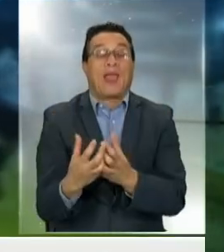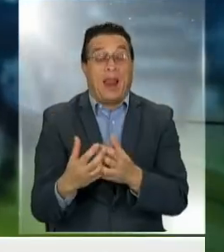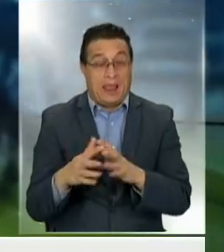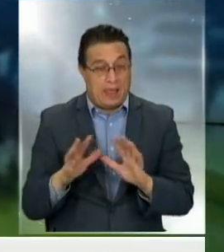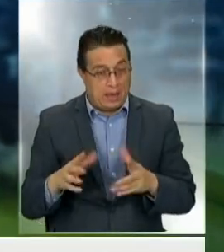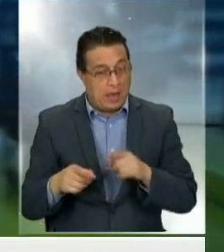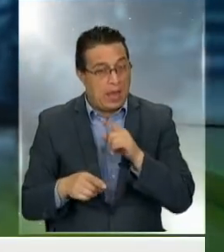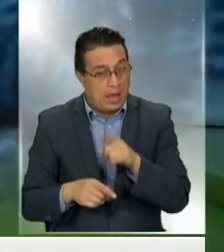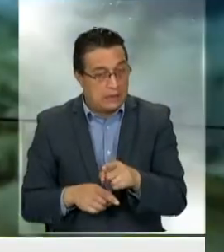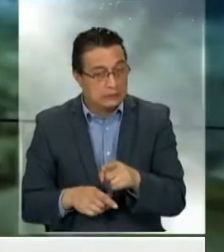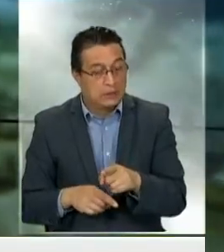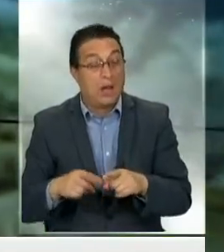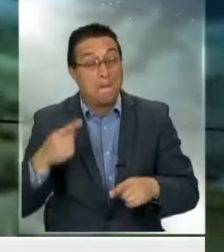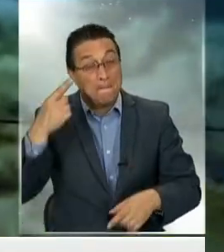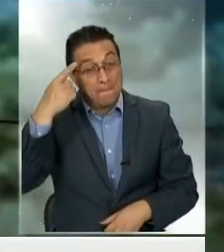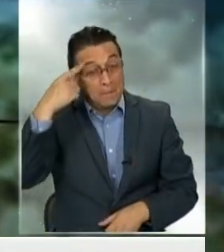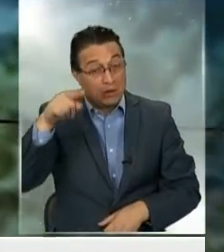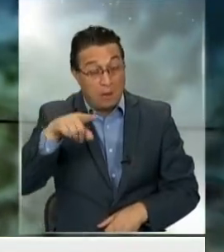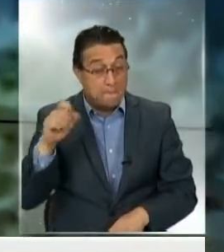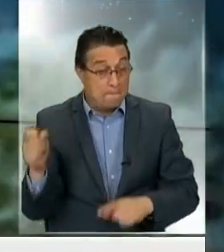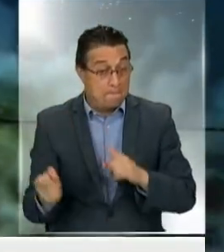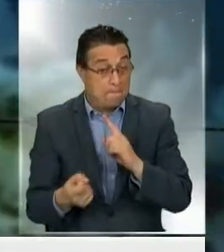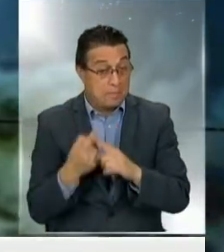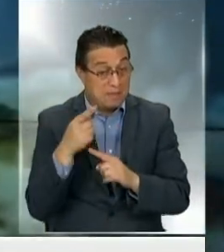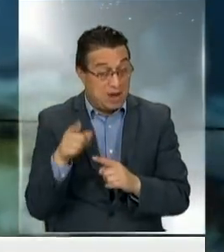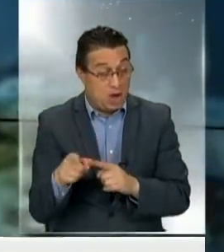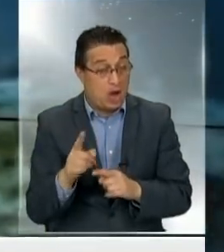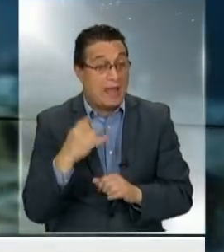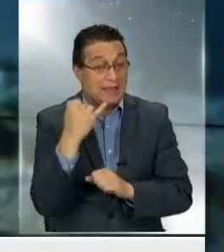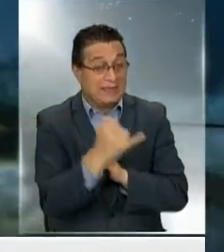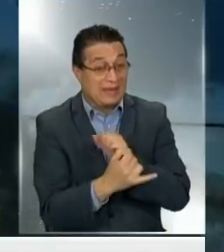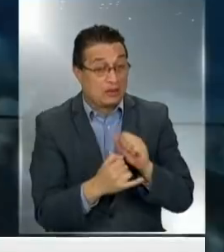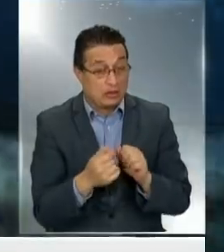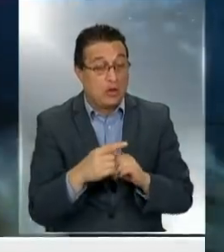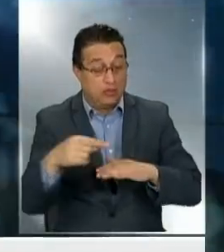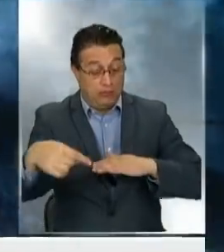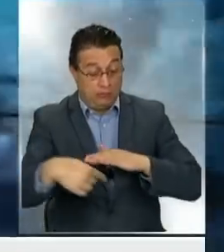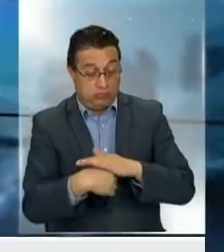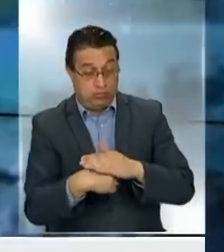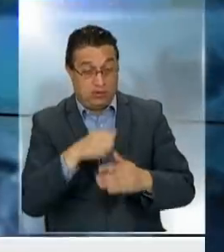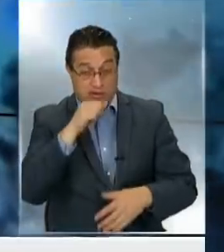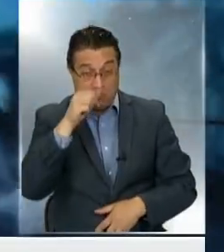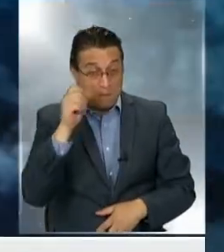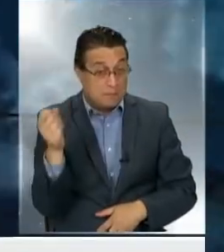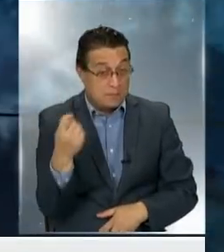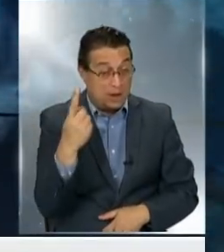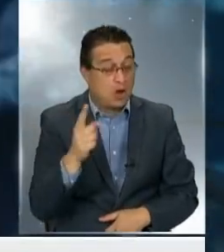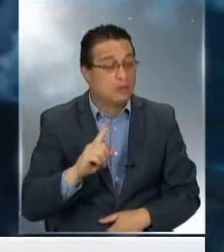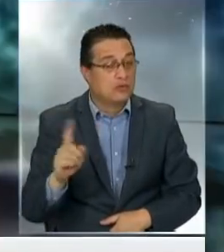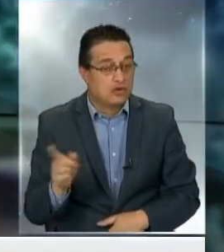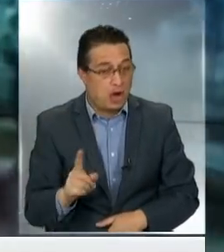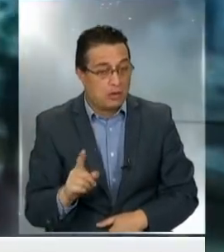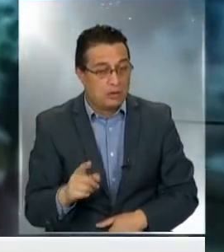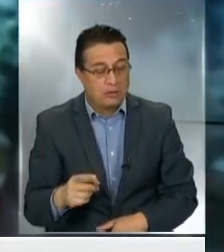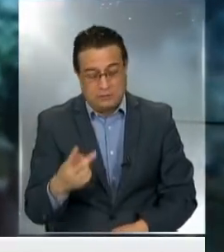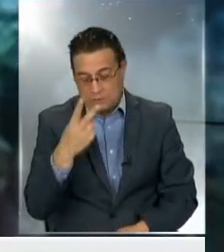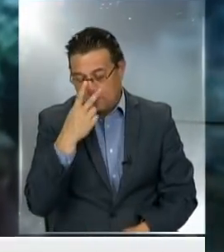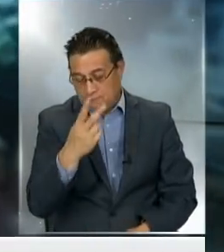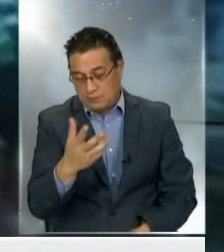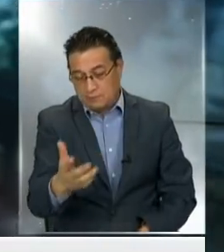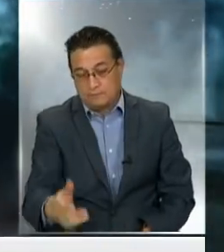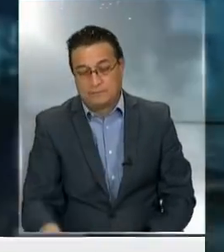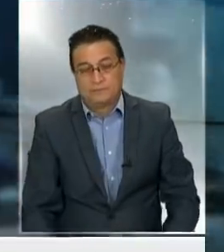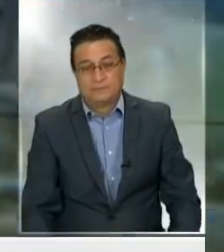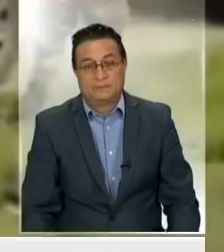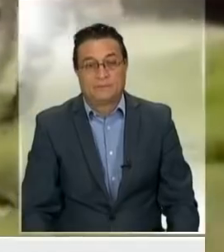caso, pero no sería el primer grupo transnacional que trata de internar grandes cantidades de droga al país. Fabián Sánchez tiene el informe.